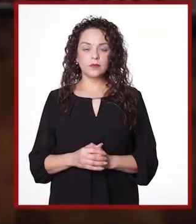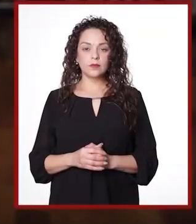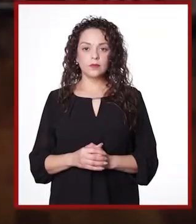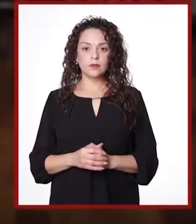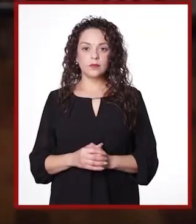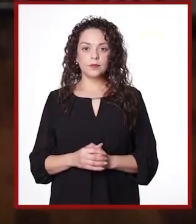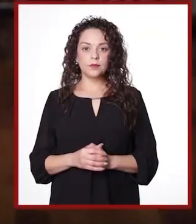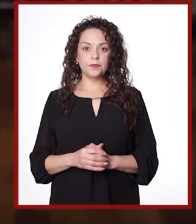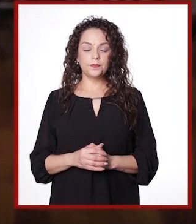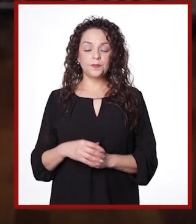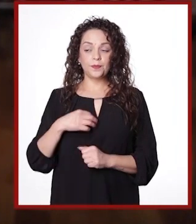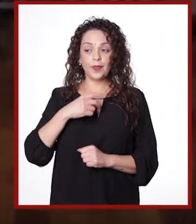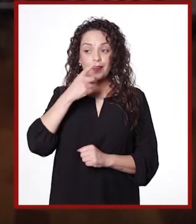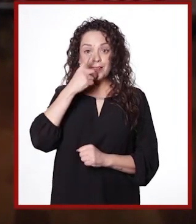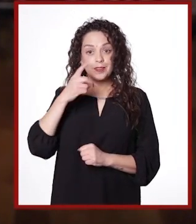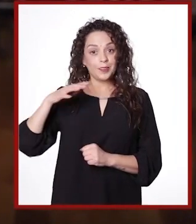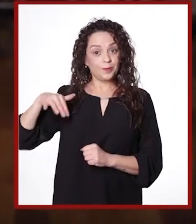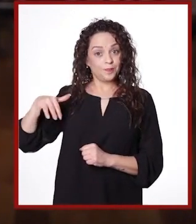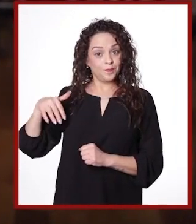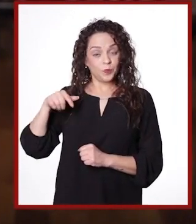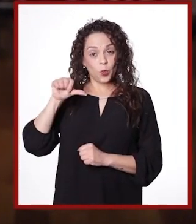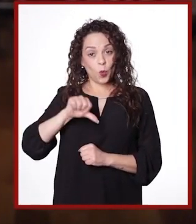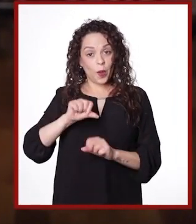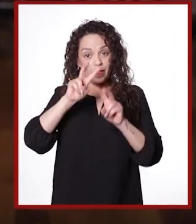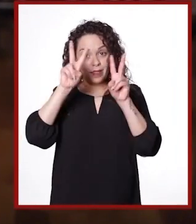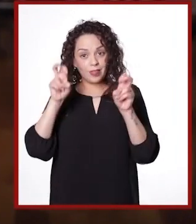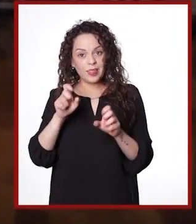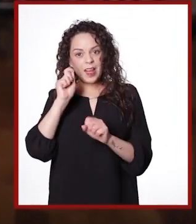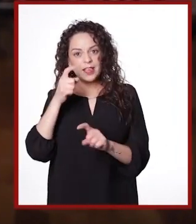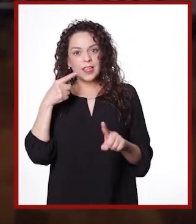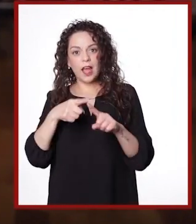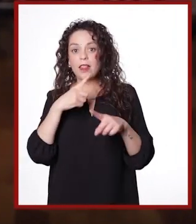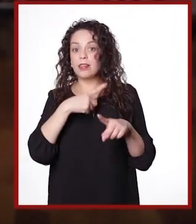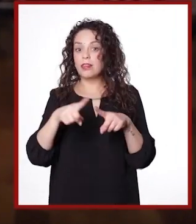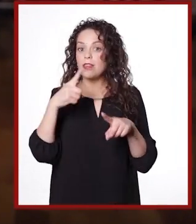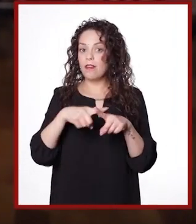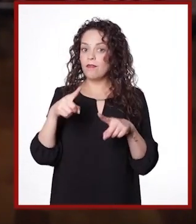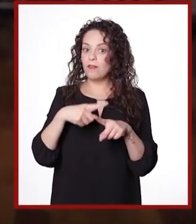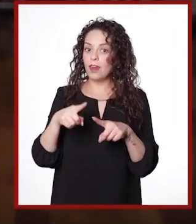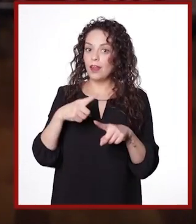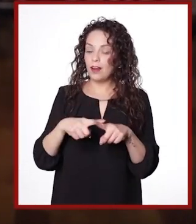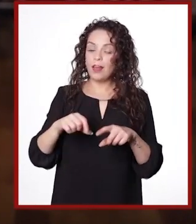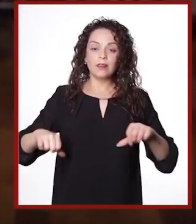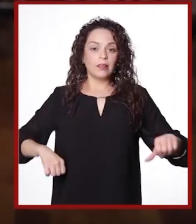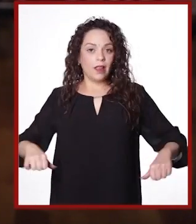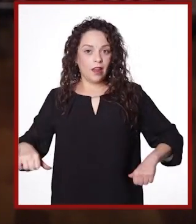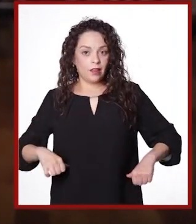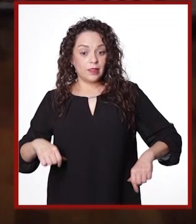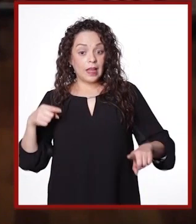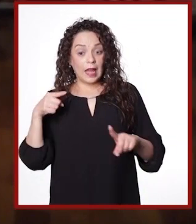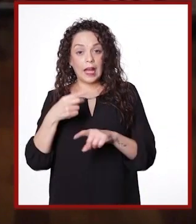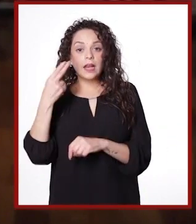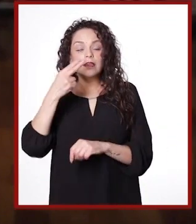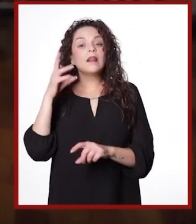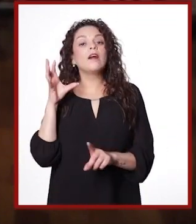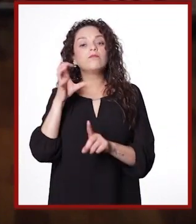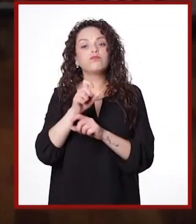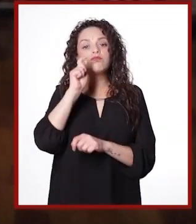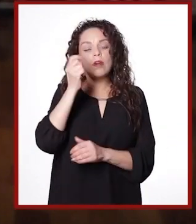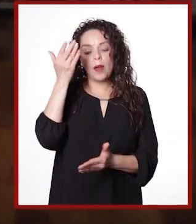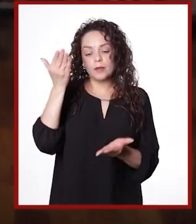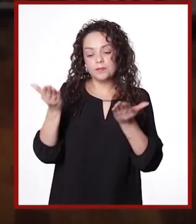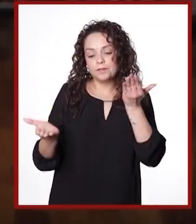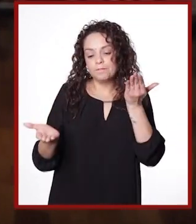Como les comentamos al principio, nuestro tema de hoy involucra diferentes disciplinas, entre las cuales hay que encontrar el balance